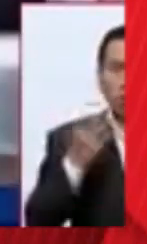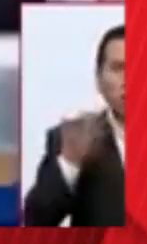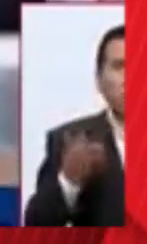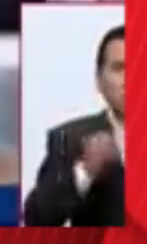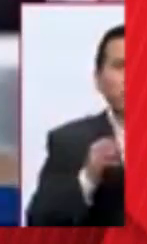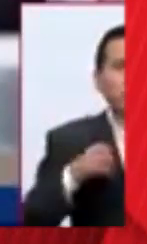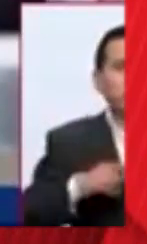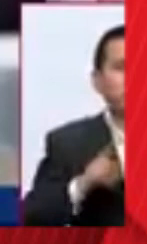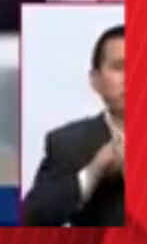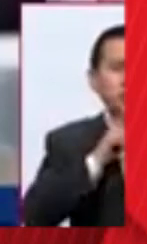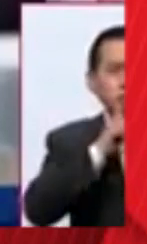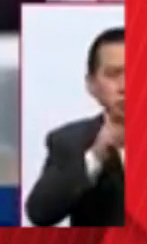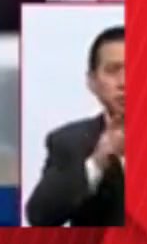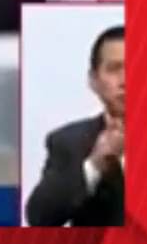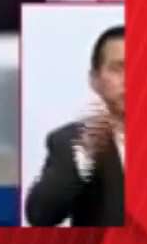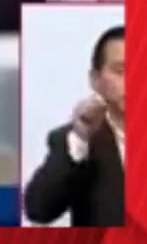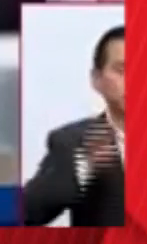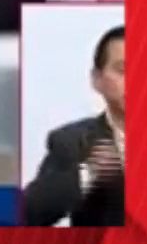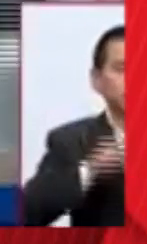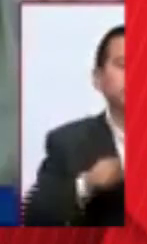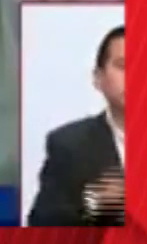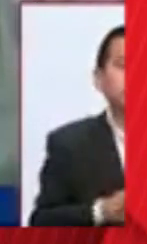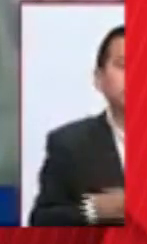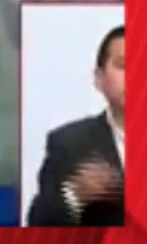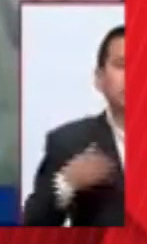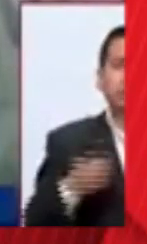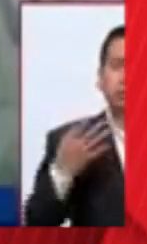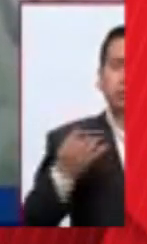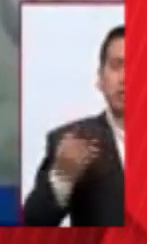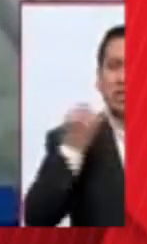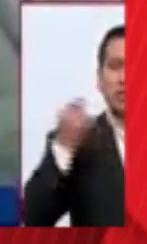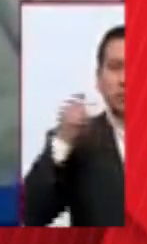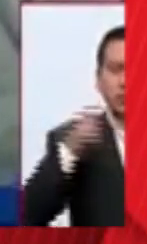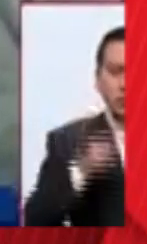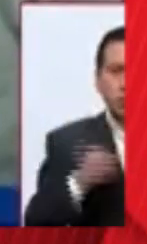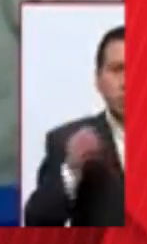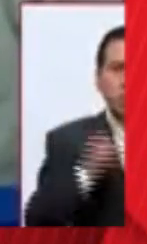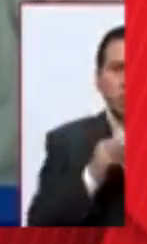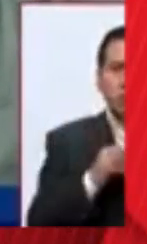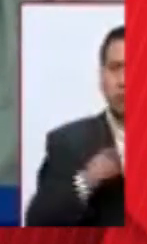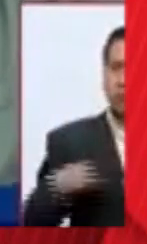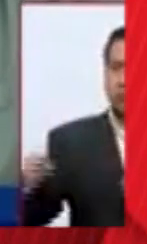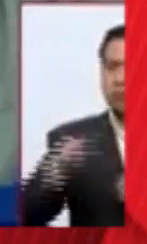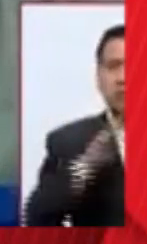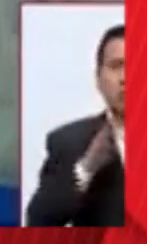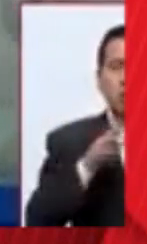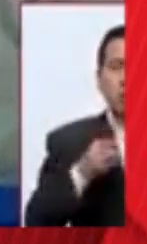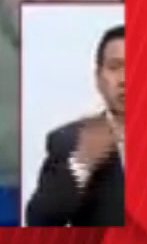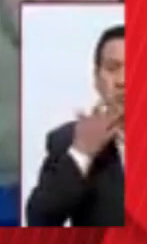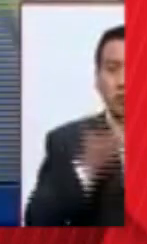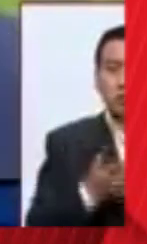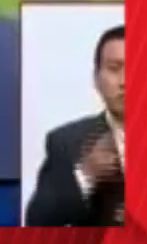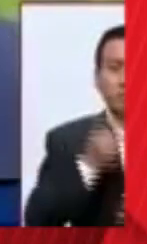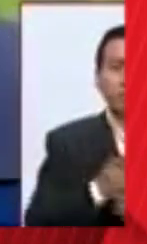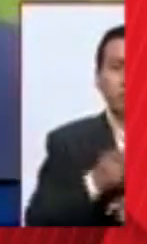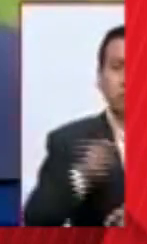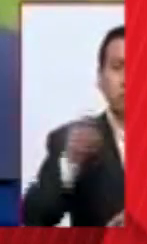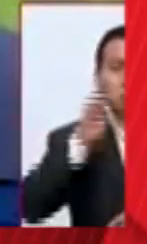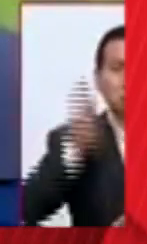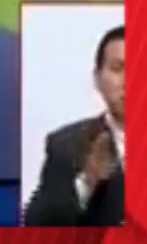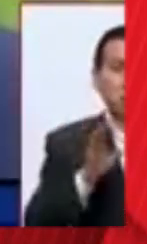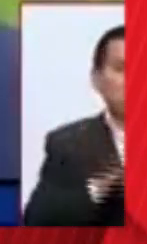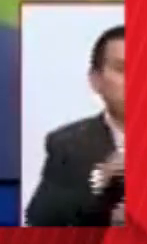casi segurísimo. Tengo muchas informaciones, muchos comentarios. No está comprobado, por ejemplo, de Brasil.